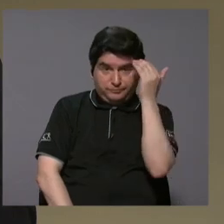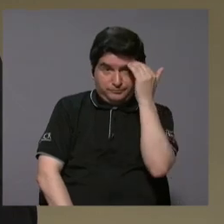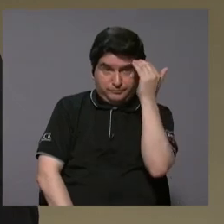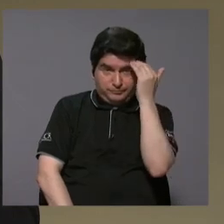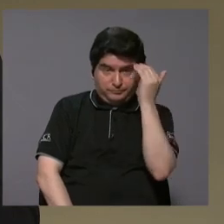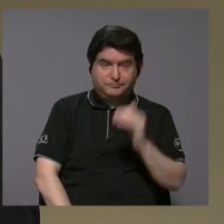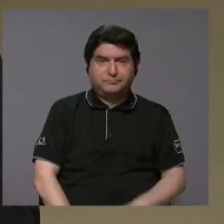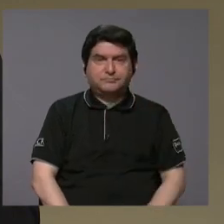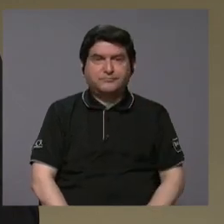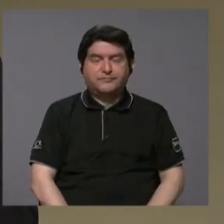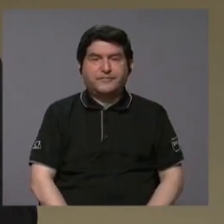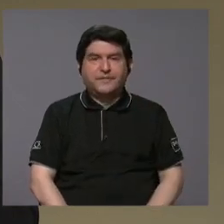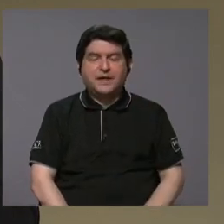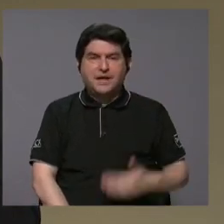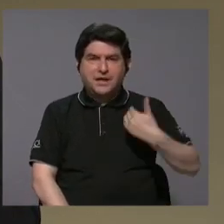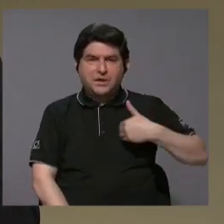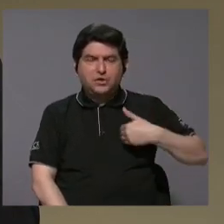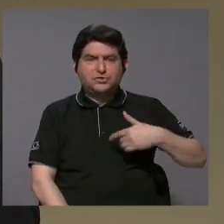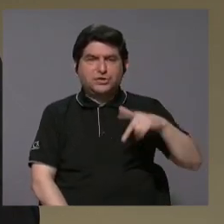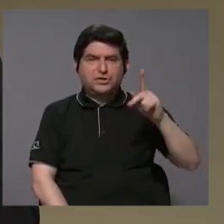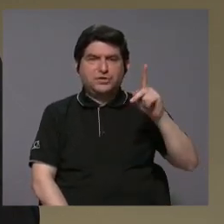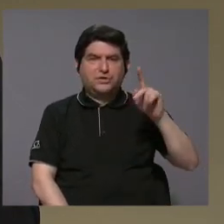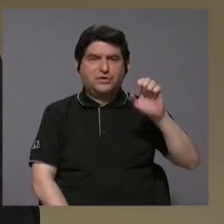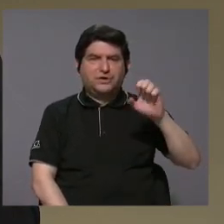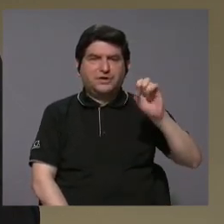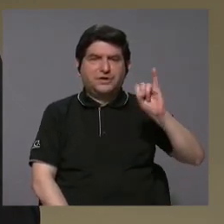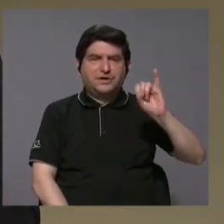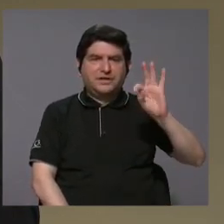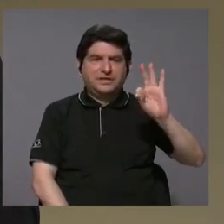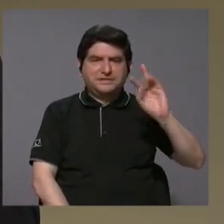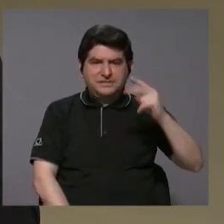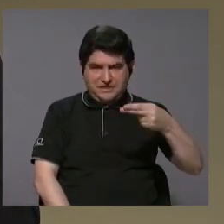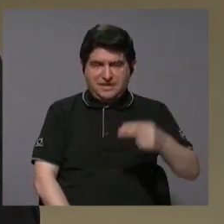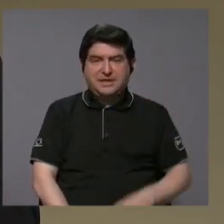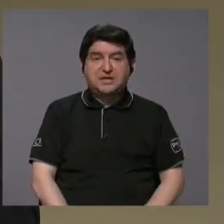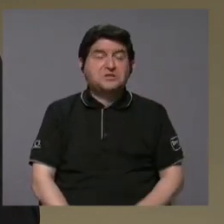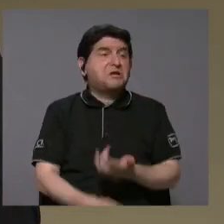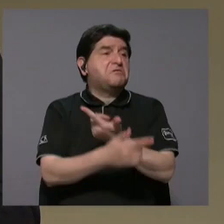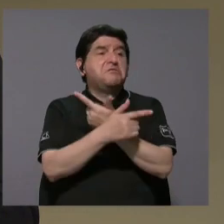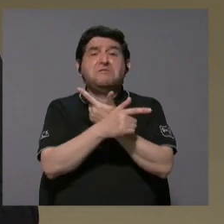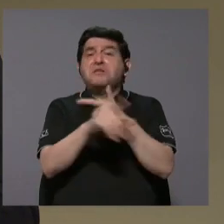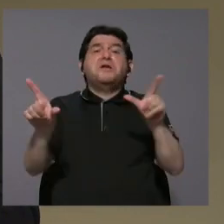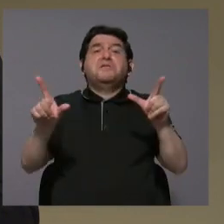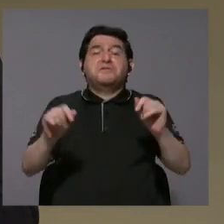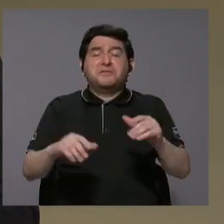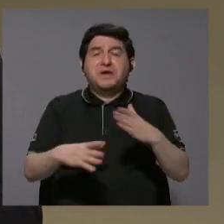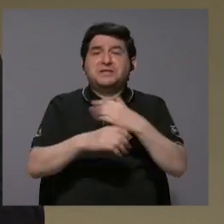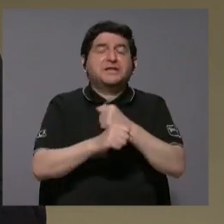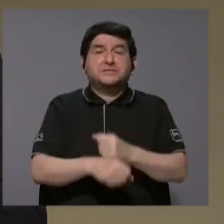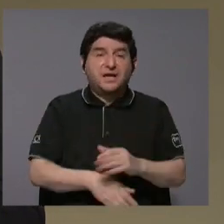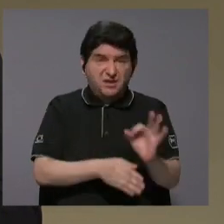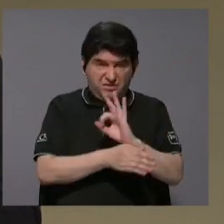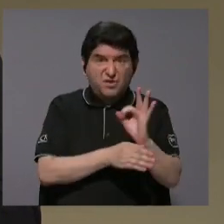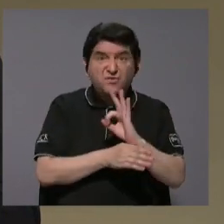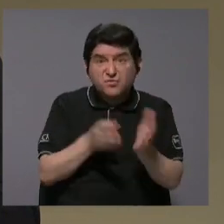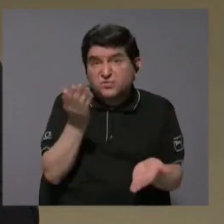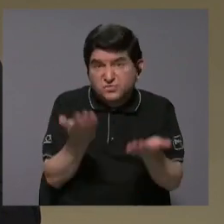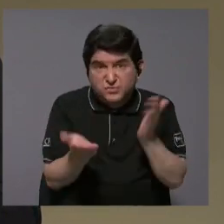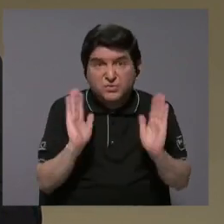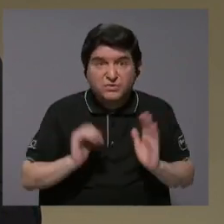los señores Kitt se le echaron a la libre y más o menos les funcionó, tal